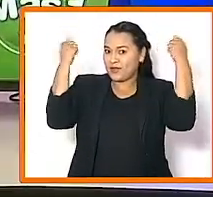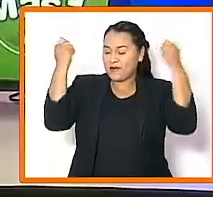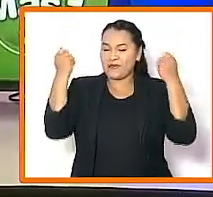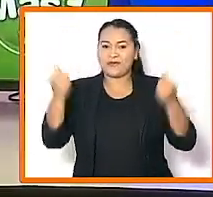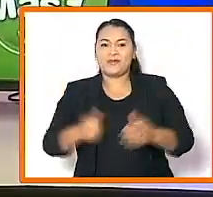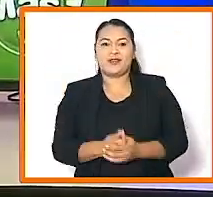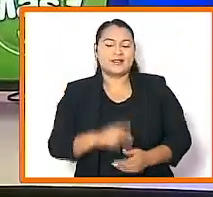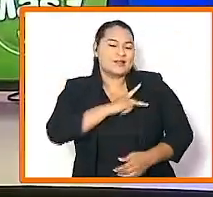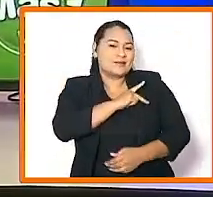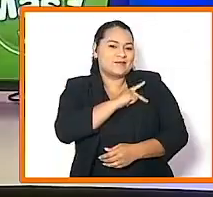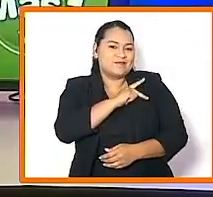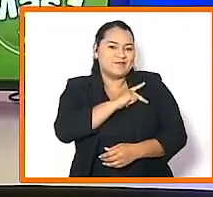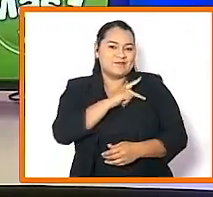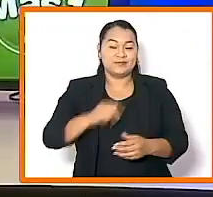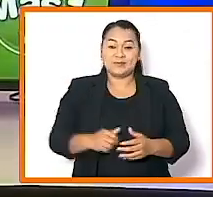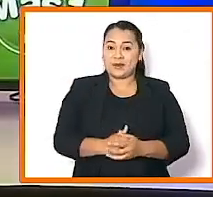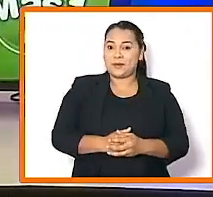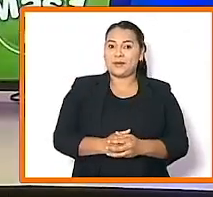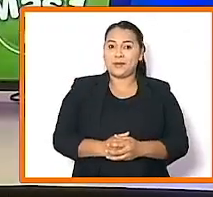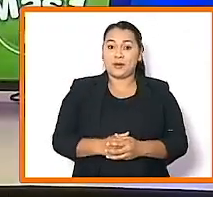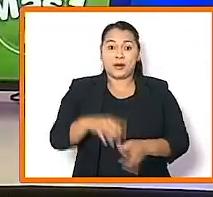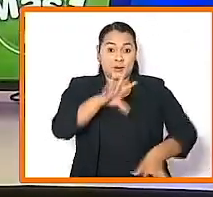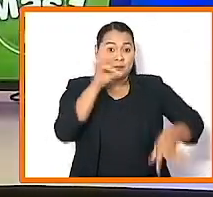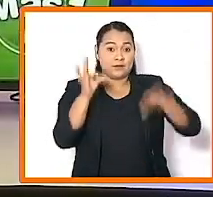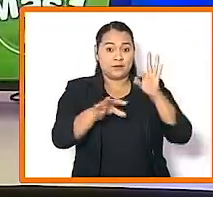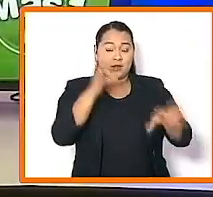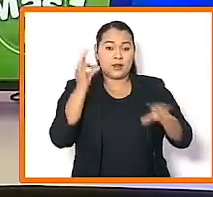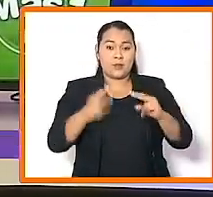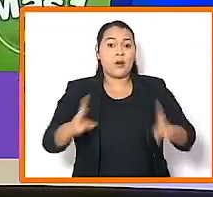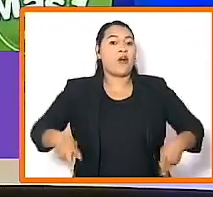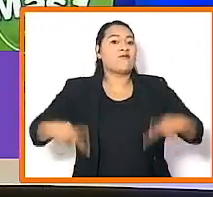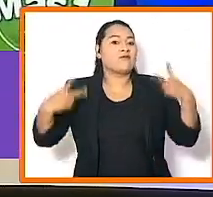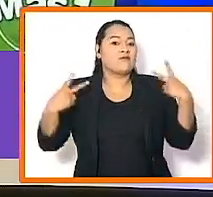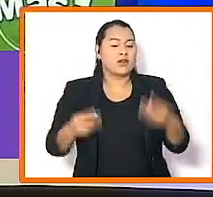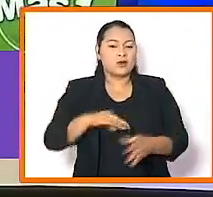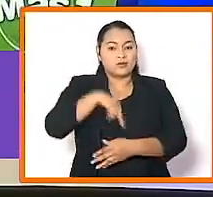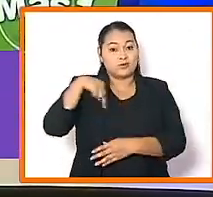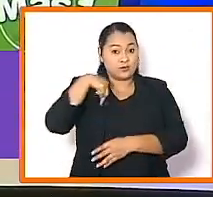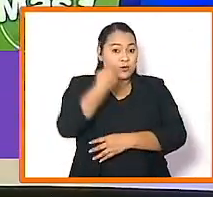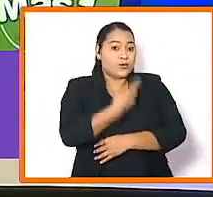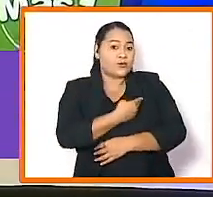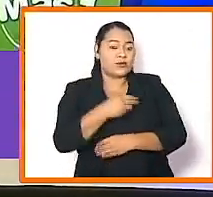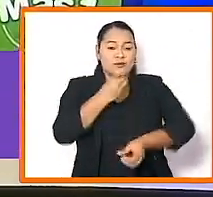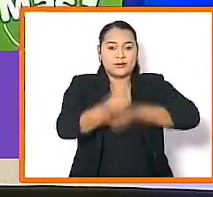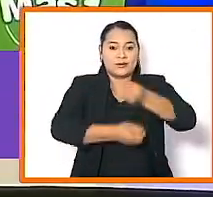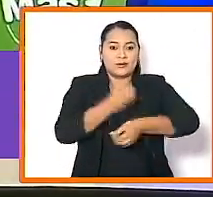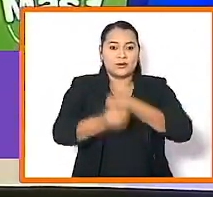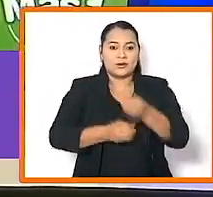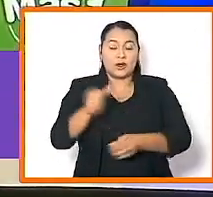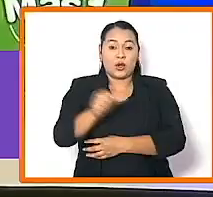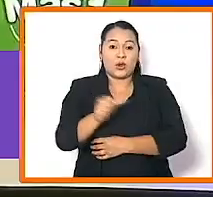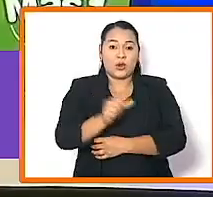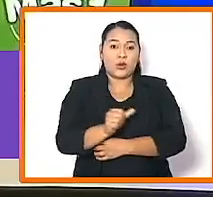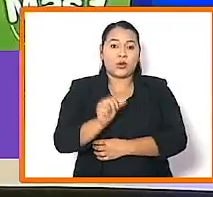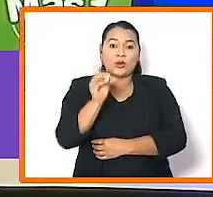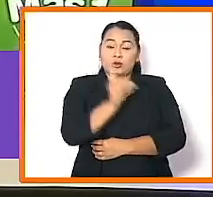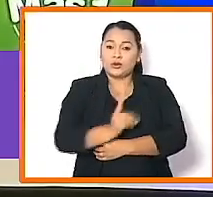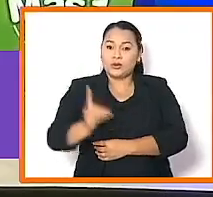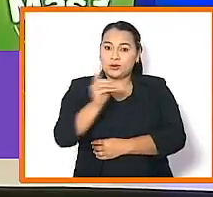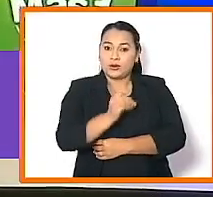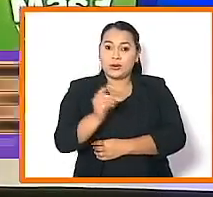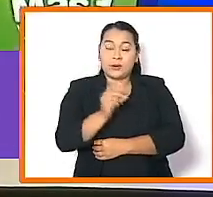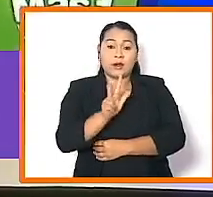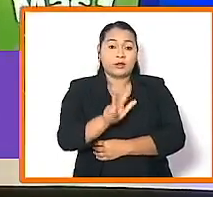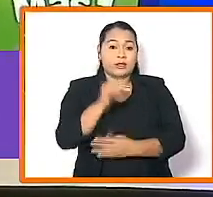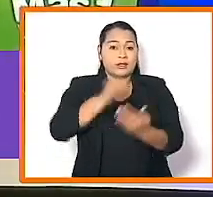vivir. Los invitamos a que sean parte de cada uno de nuestros sorteos. Nos restan dos sorteos hoy domingo 3 de julio del año 2022. Te